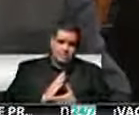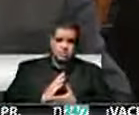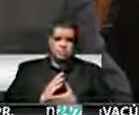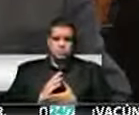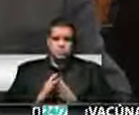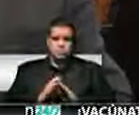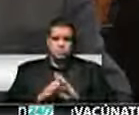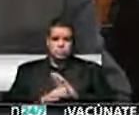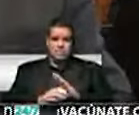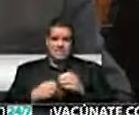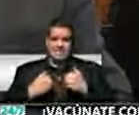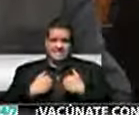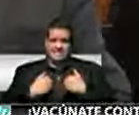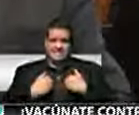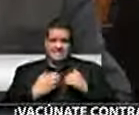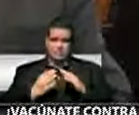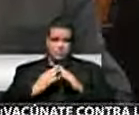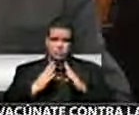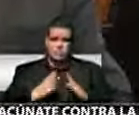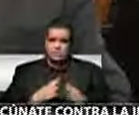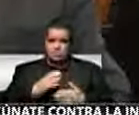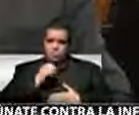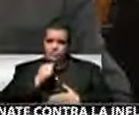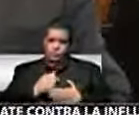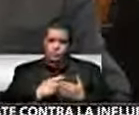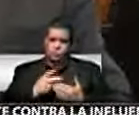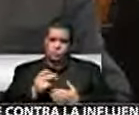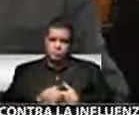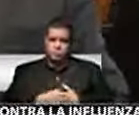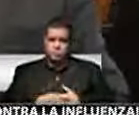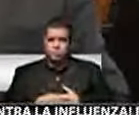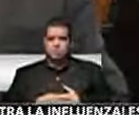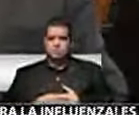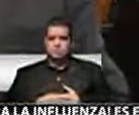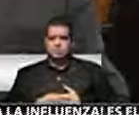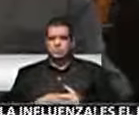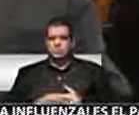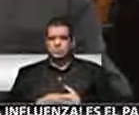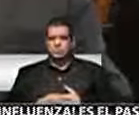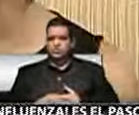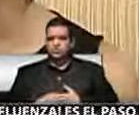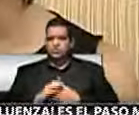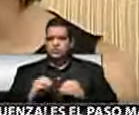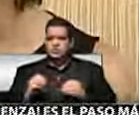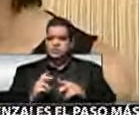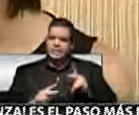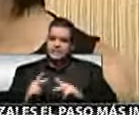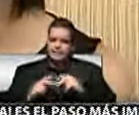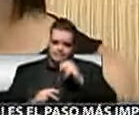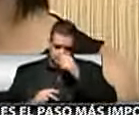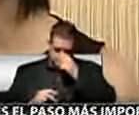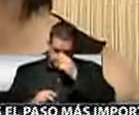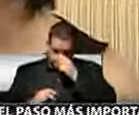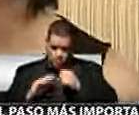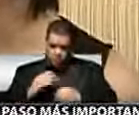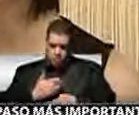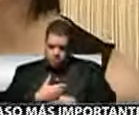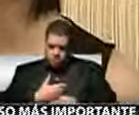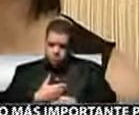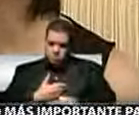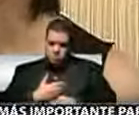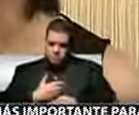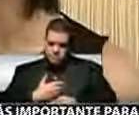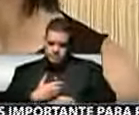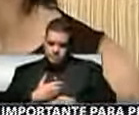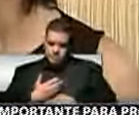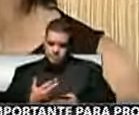el ciudadano no fuera un proyecto sin gente cuando les hacemos el acercamiento para que nos